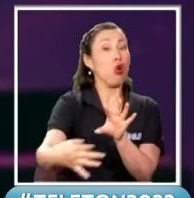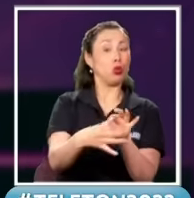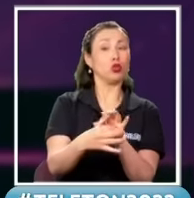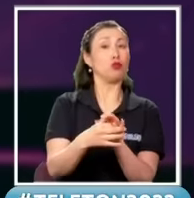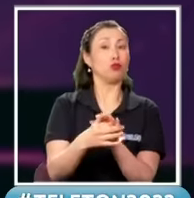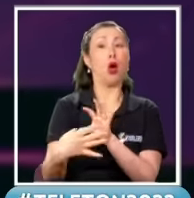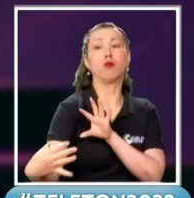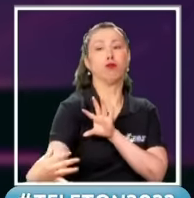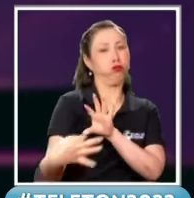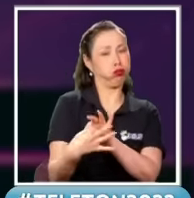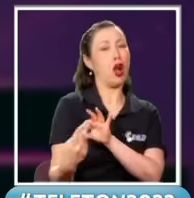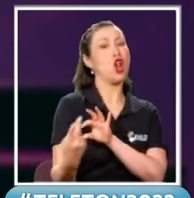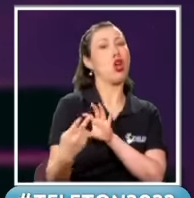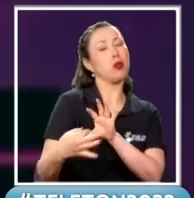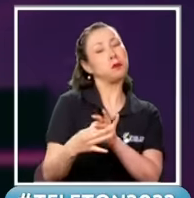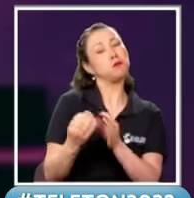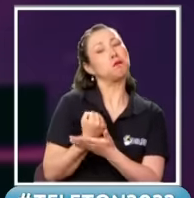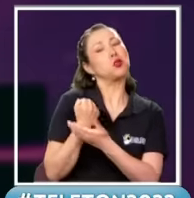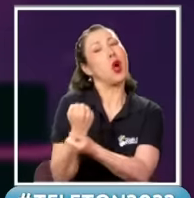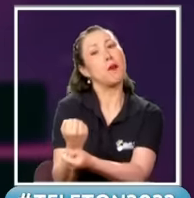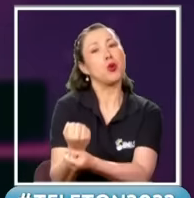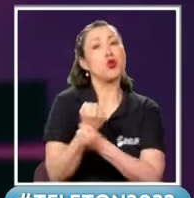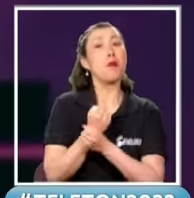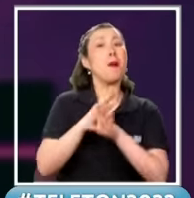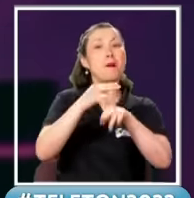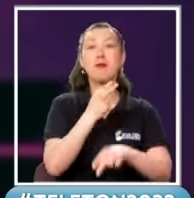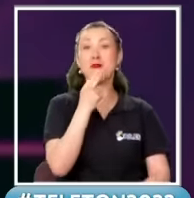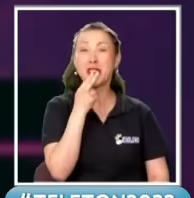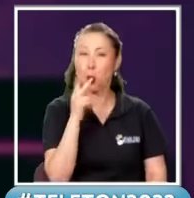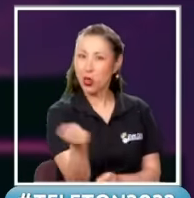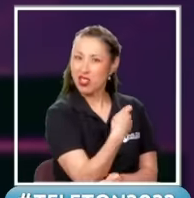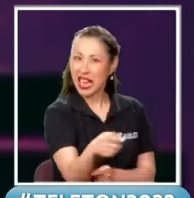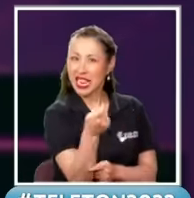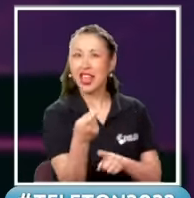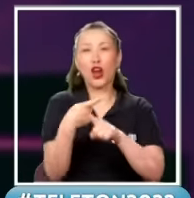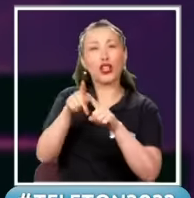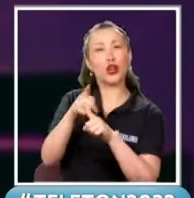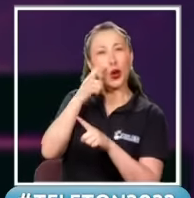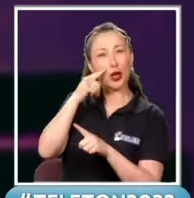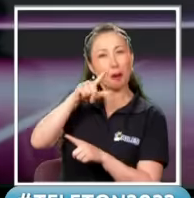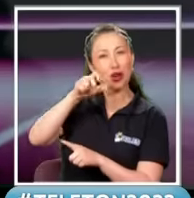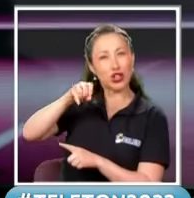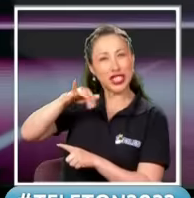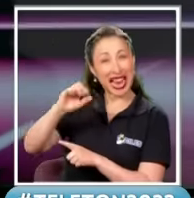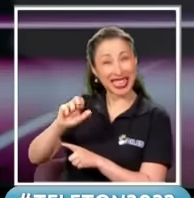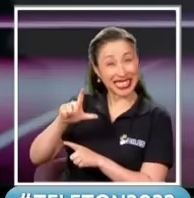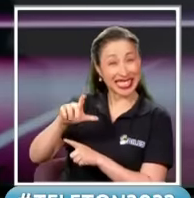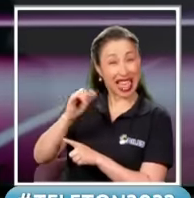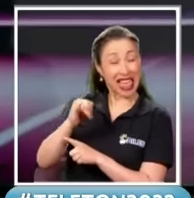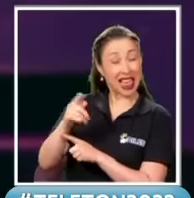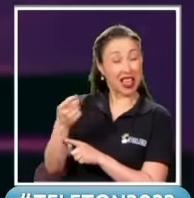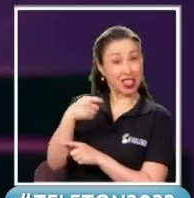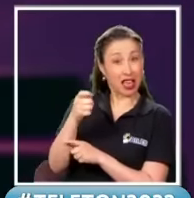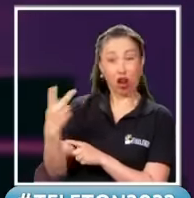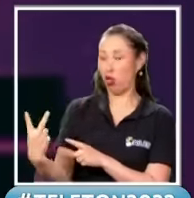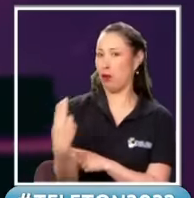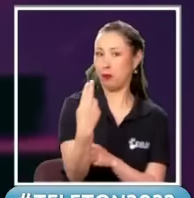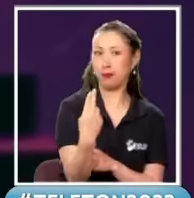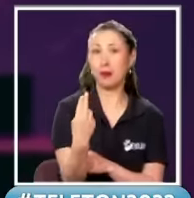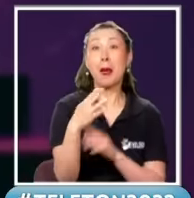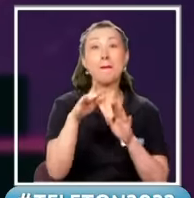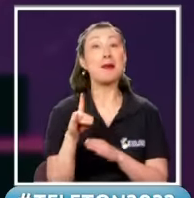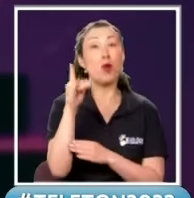dupla que se quiere mucho, como el Nico Mazú con Fernando González. Una dupla como